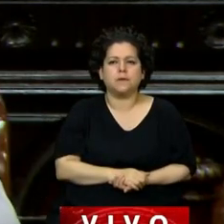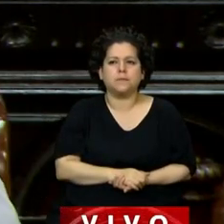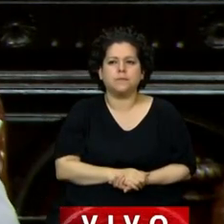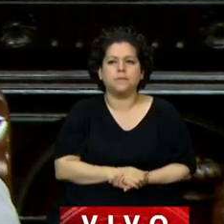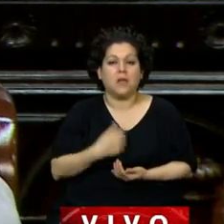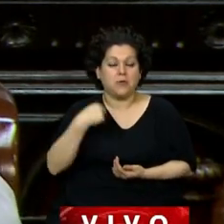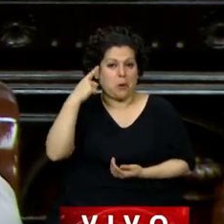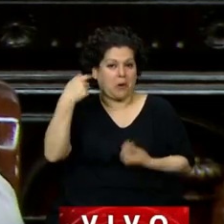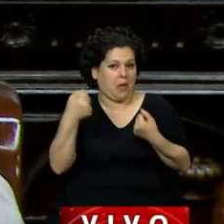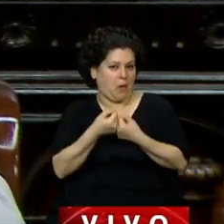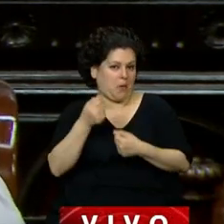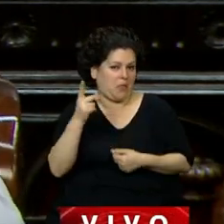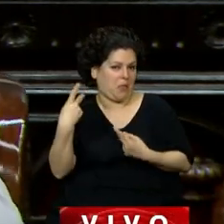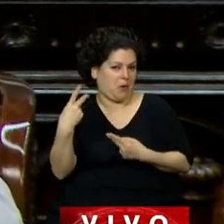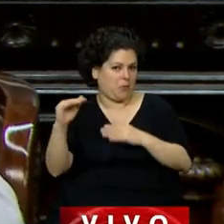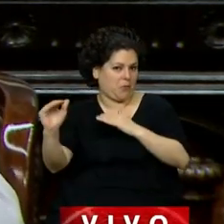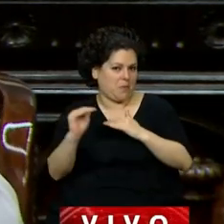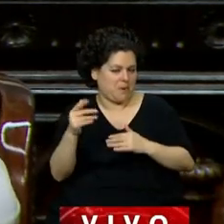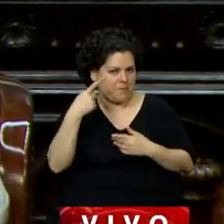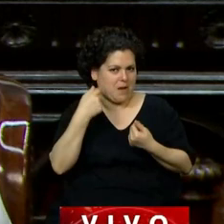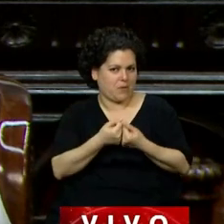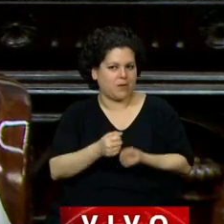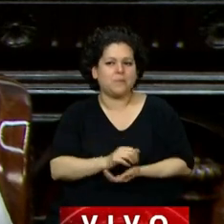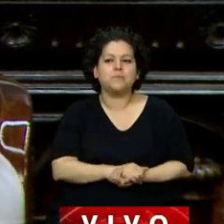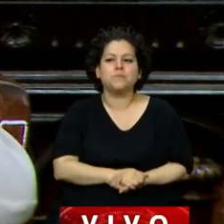Creo que en eso vamos a estar de acuerdo, señor presidente.